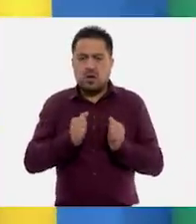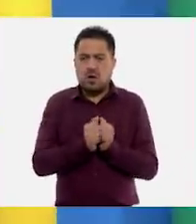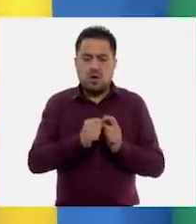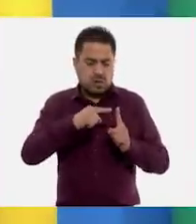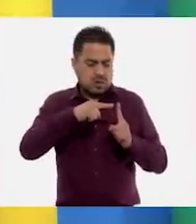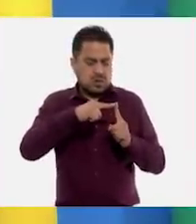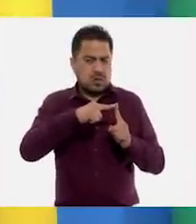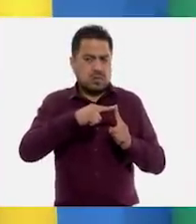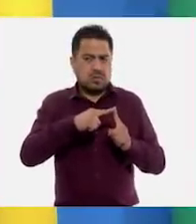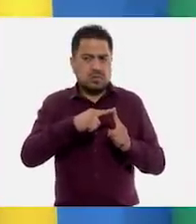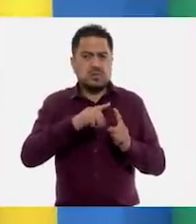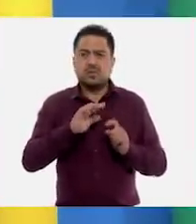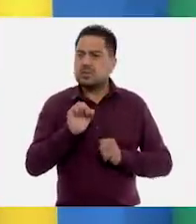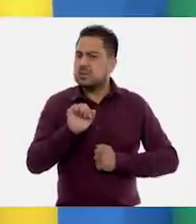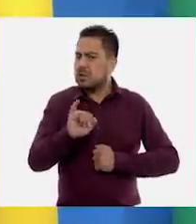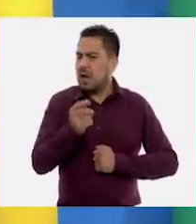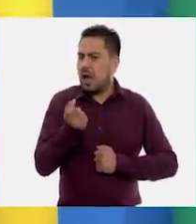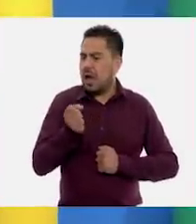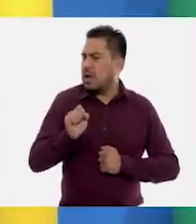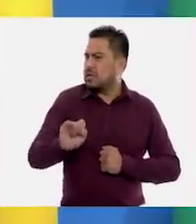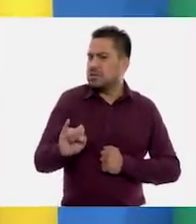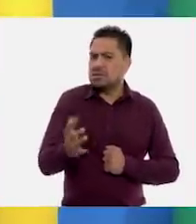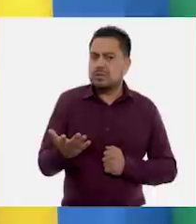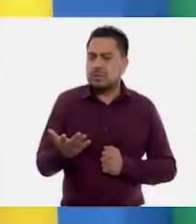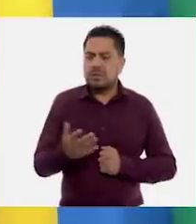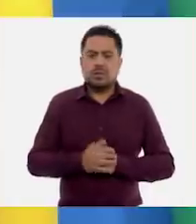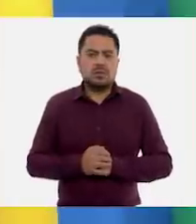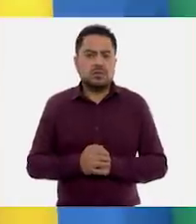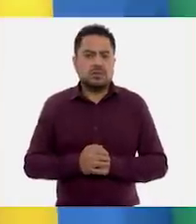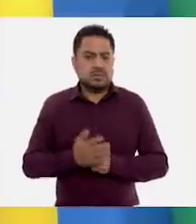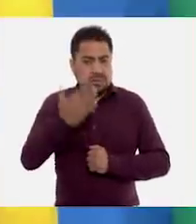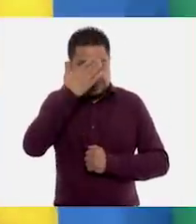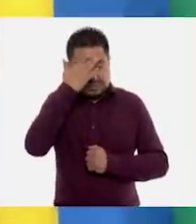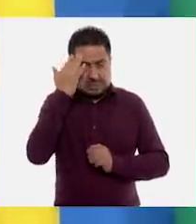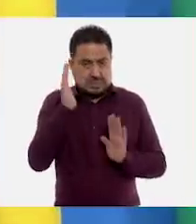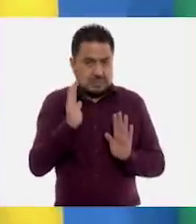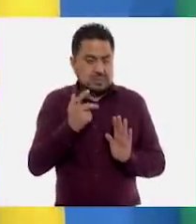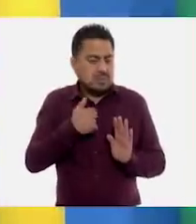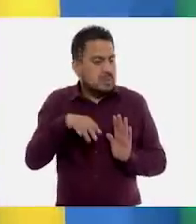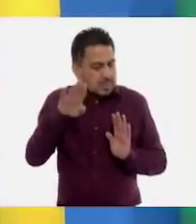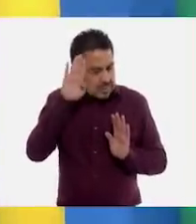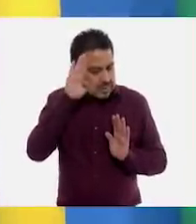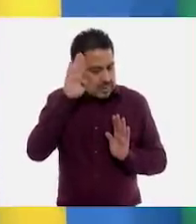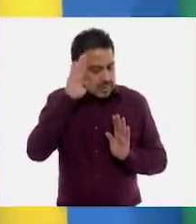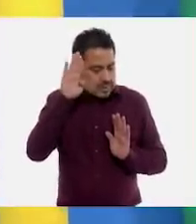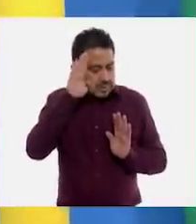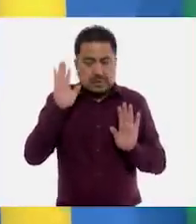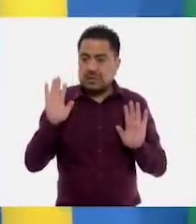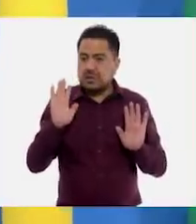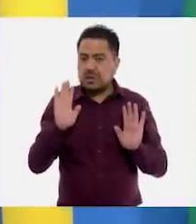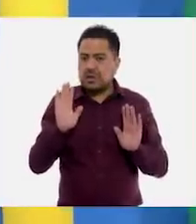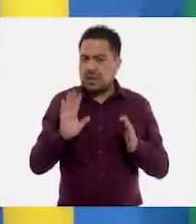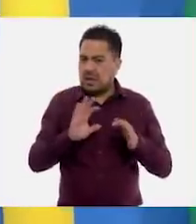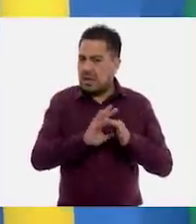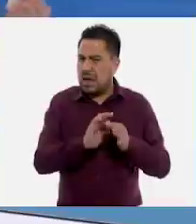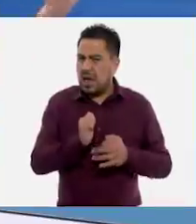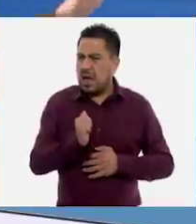división. Si es así, no sé, digo, lo estaba pensando, maestra, no sé, sí. ¿Tiene algo que